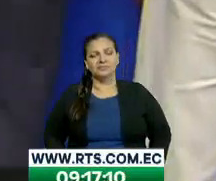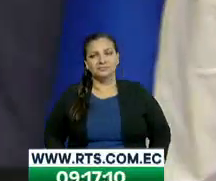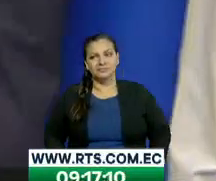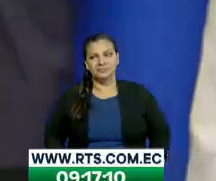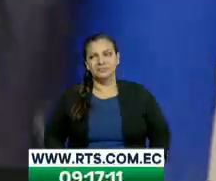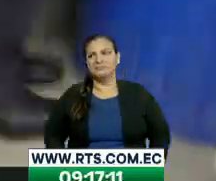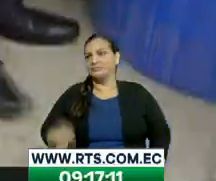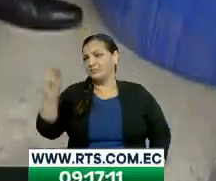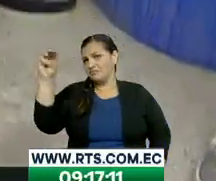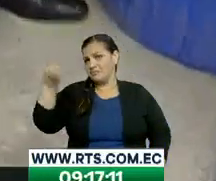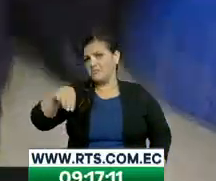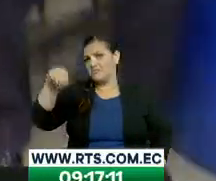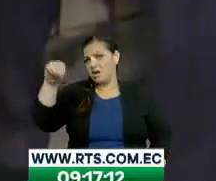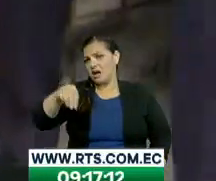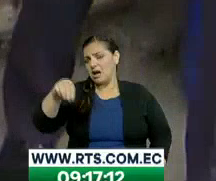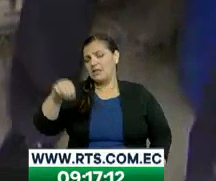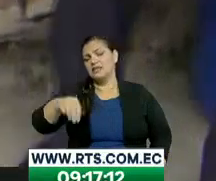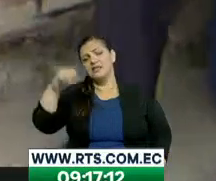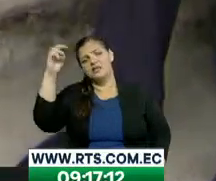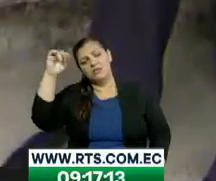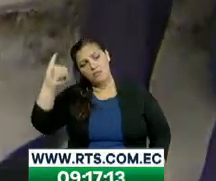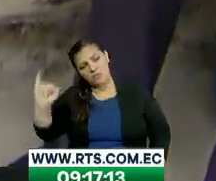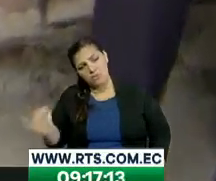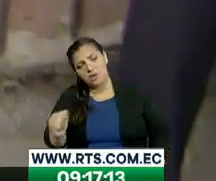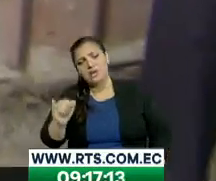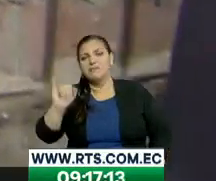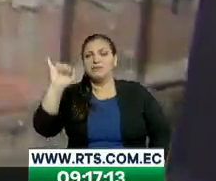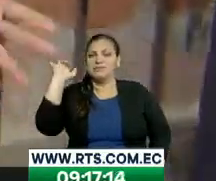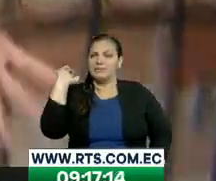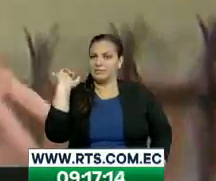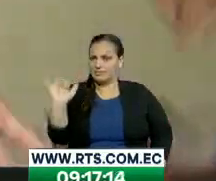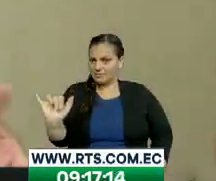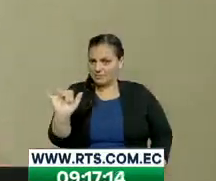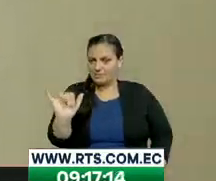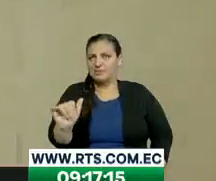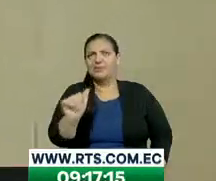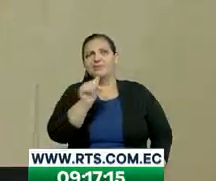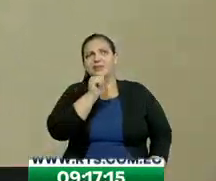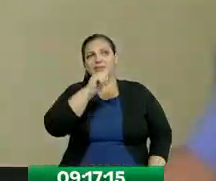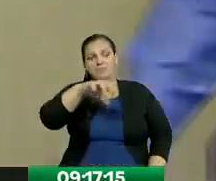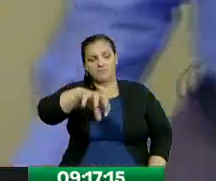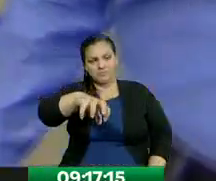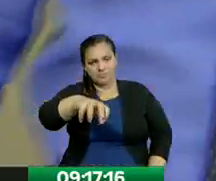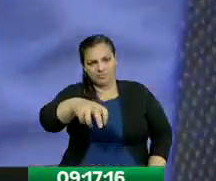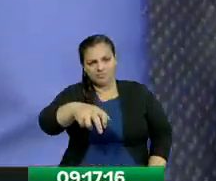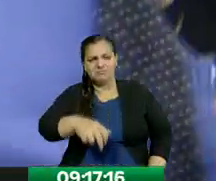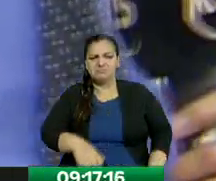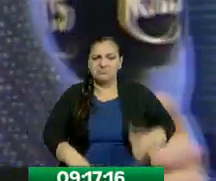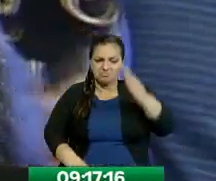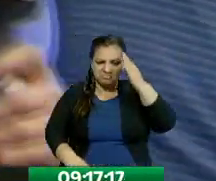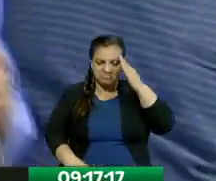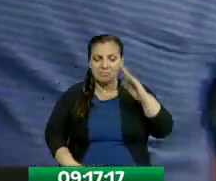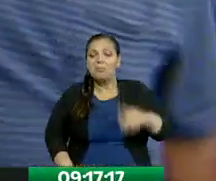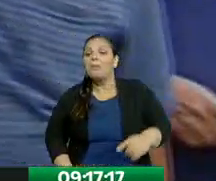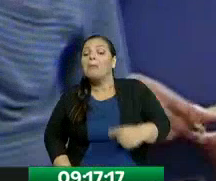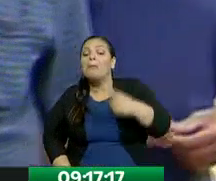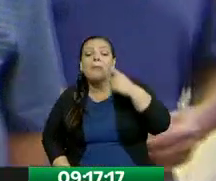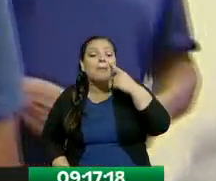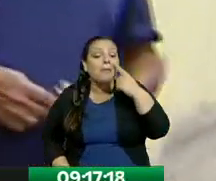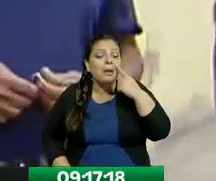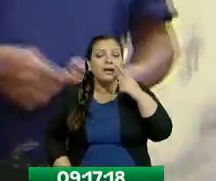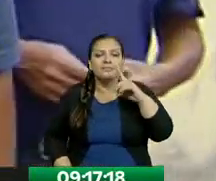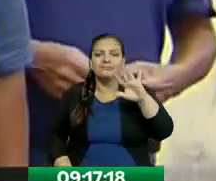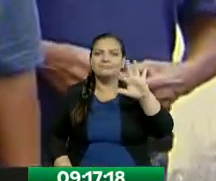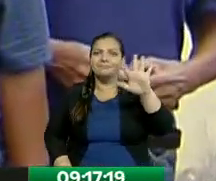recibir ese líquido 3 veces por semana. Hoy les tocaría. Hoy correspondería recibir agua, sin embargo, no llega.